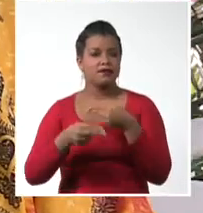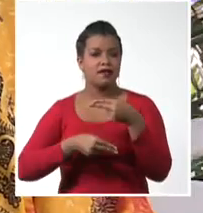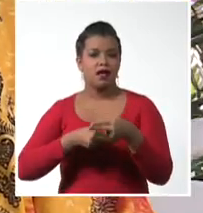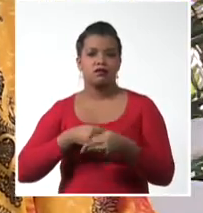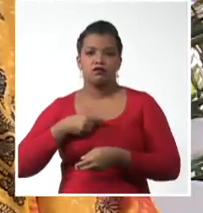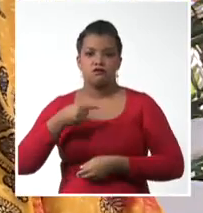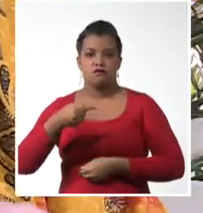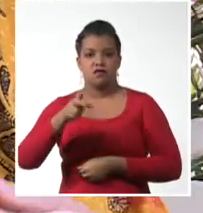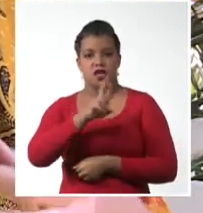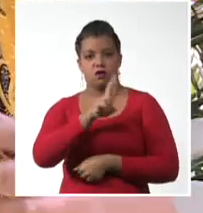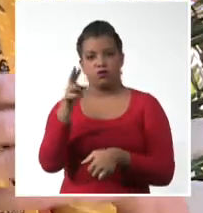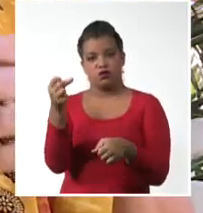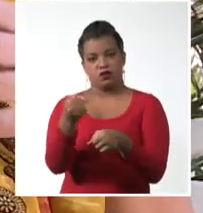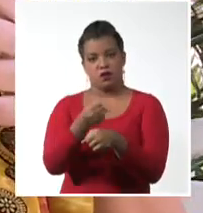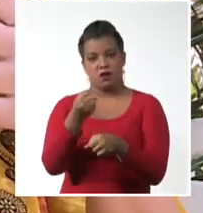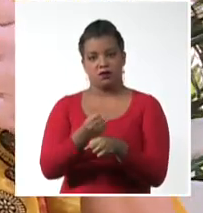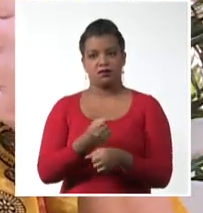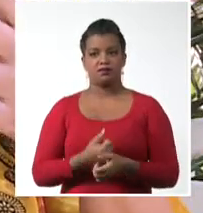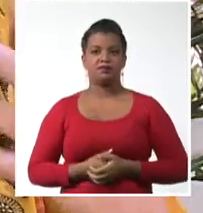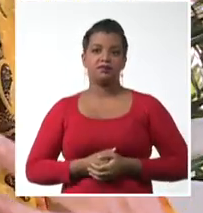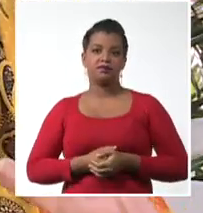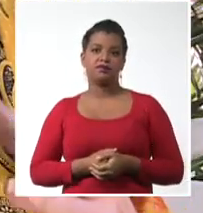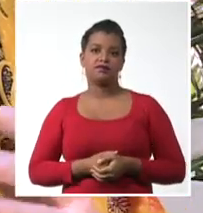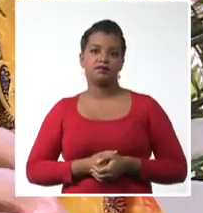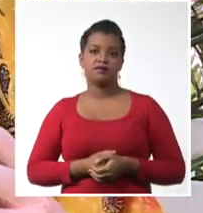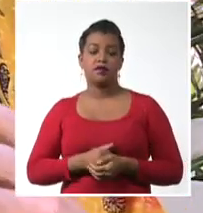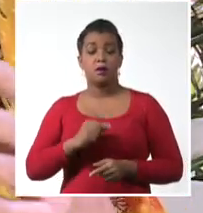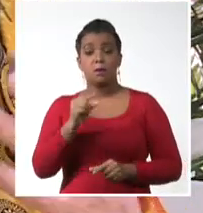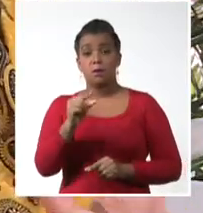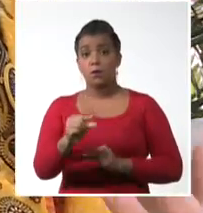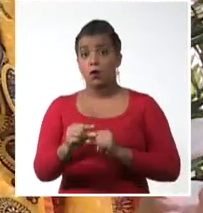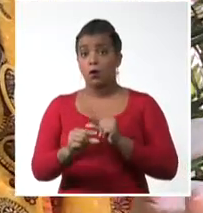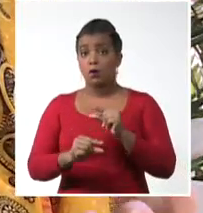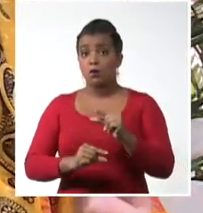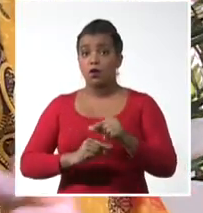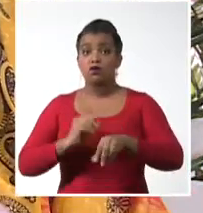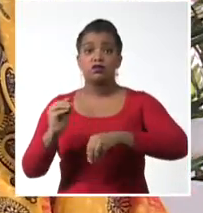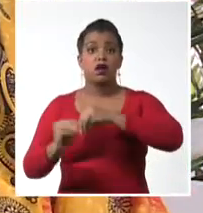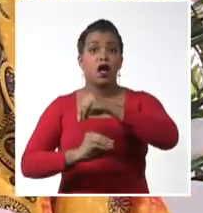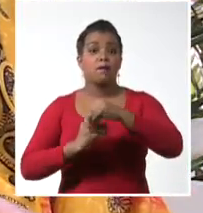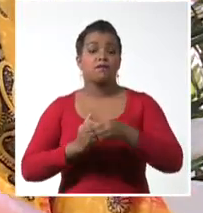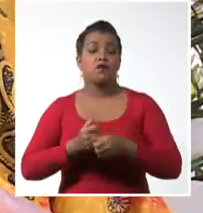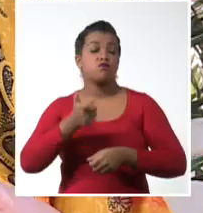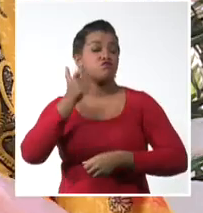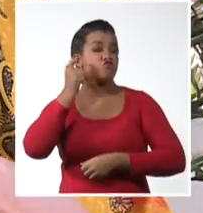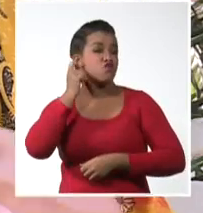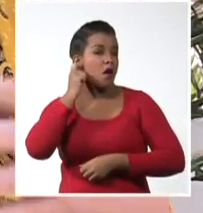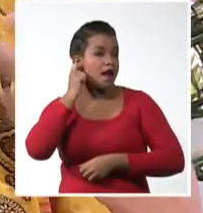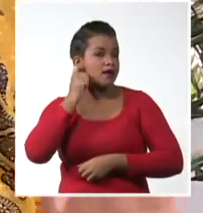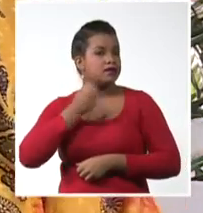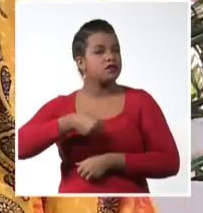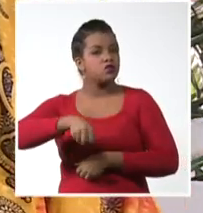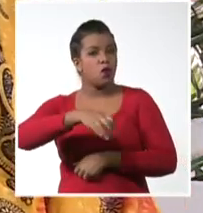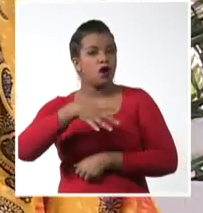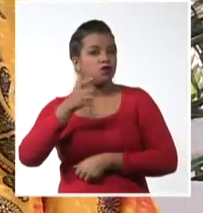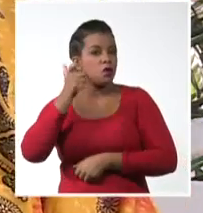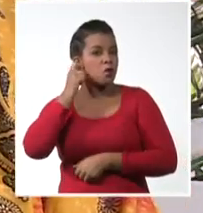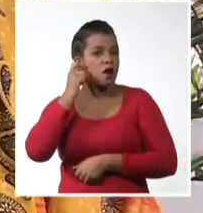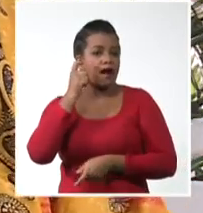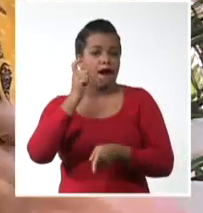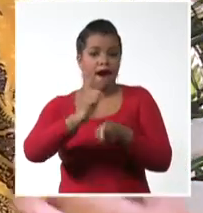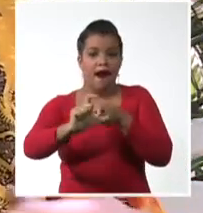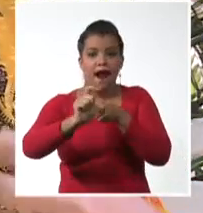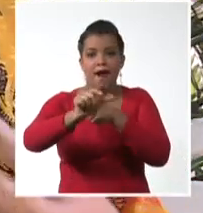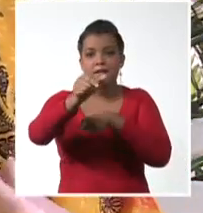la revolución. O sea, cómo iba cambiando, por ejemplo, la situación de la mujer, cómo iba cambiando la situación del